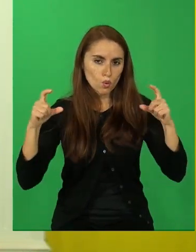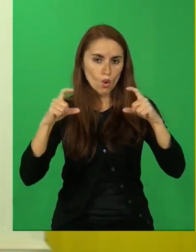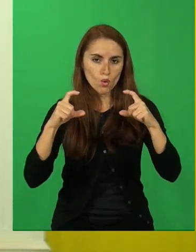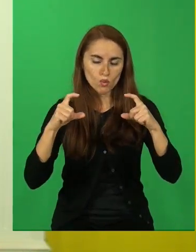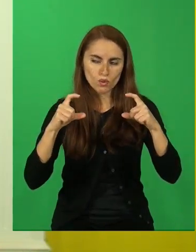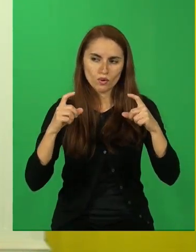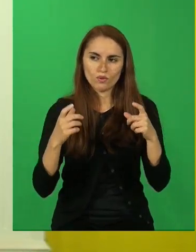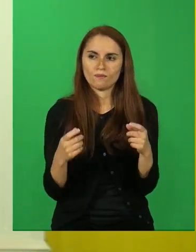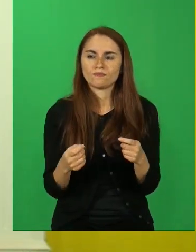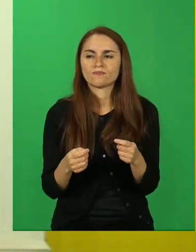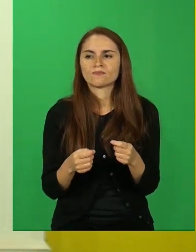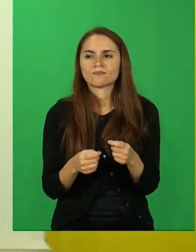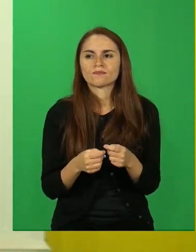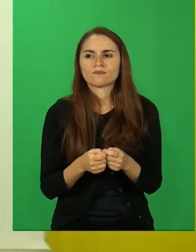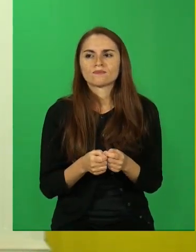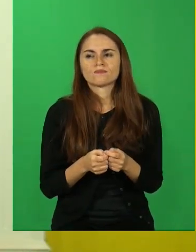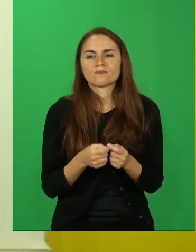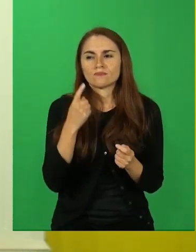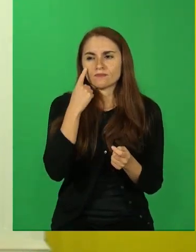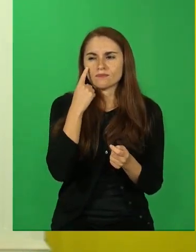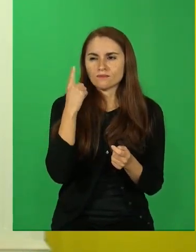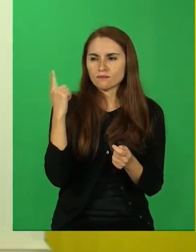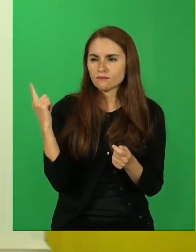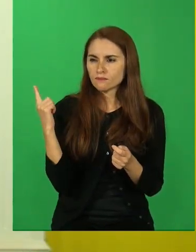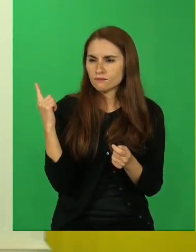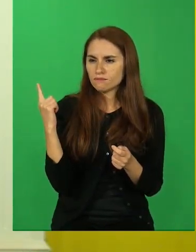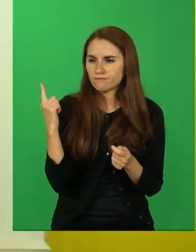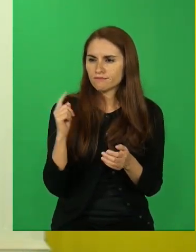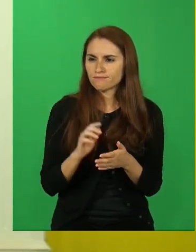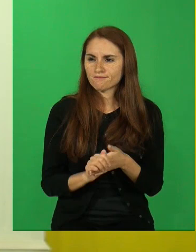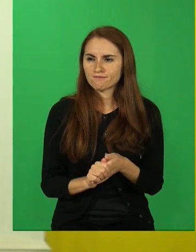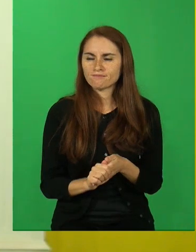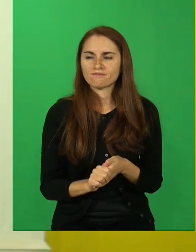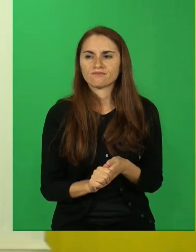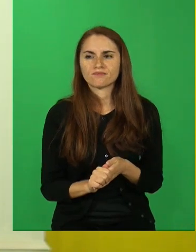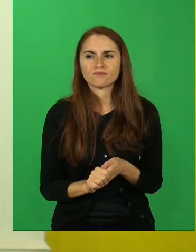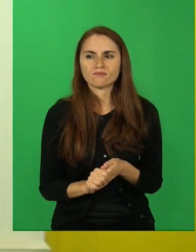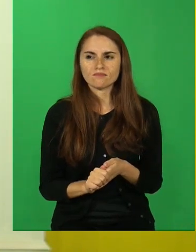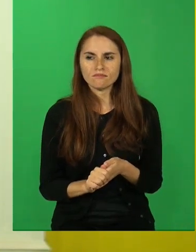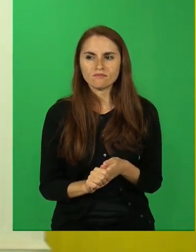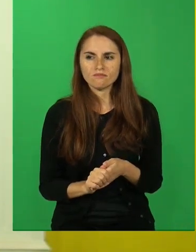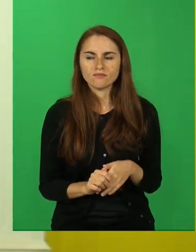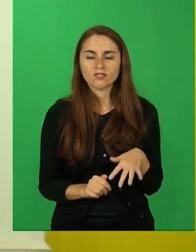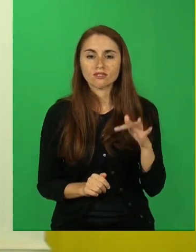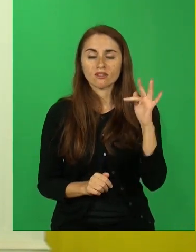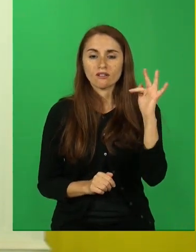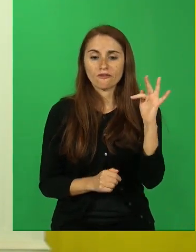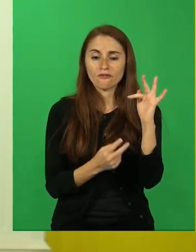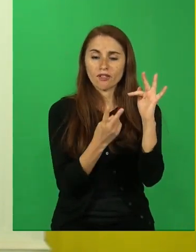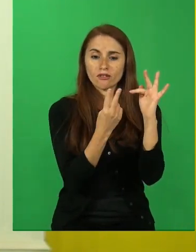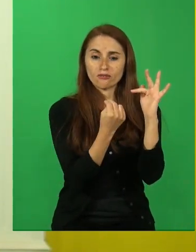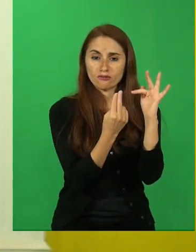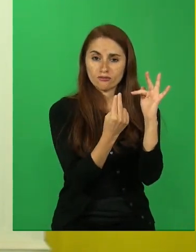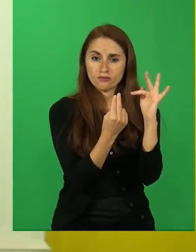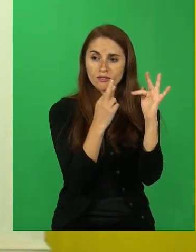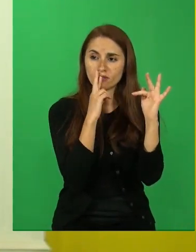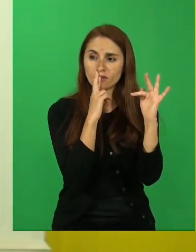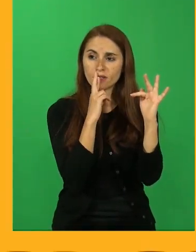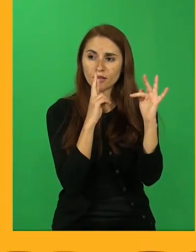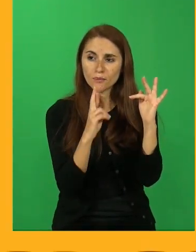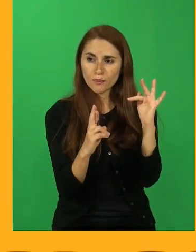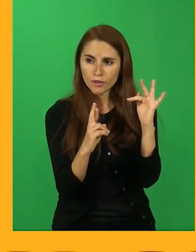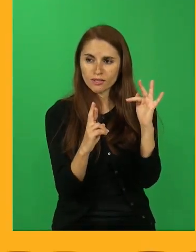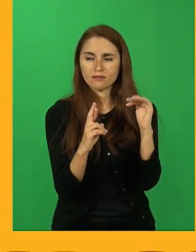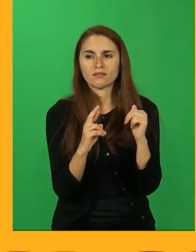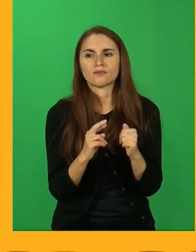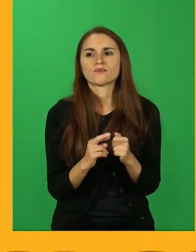conjunto. Entonces, hacemos lo que nos dice el paso número 2 y lo vamos a escribir como